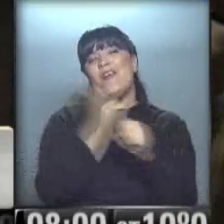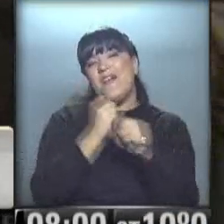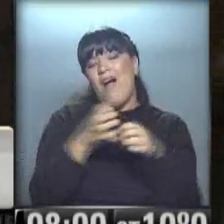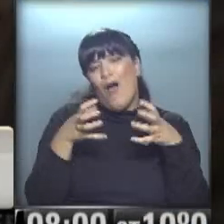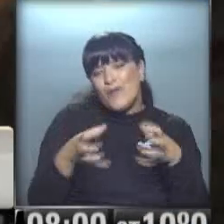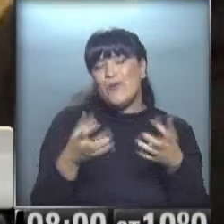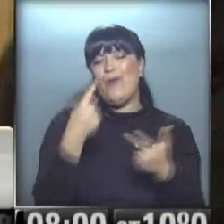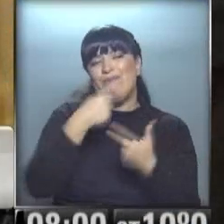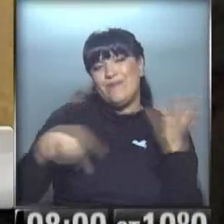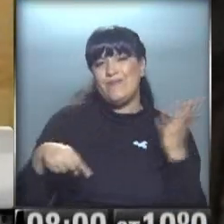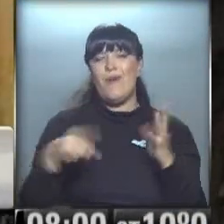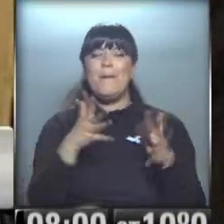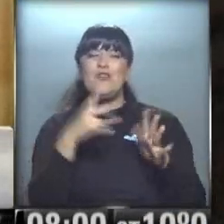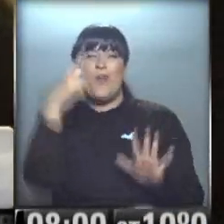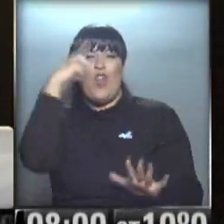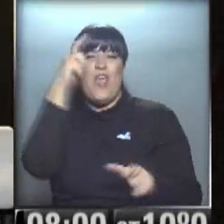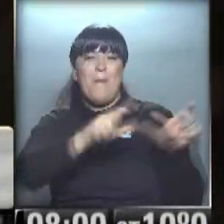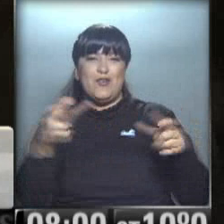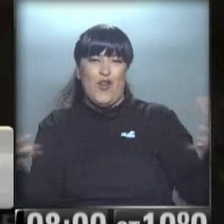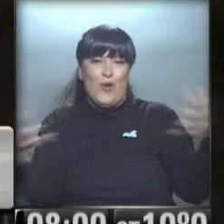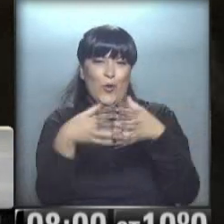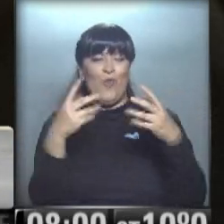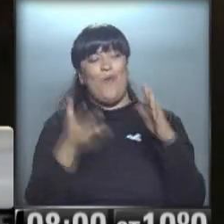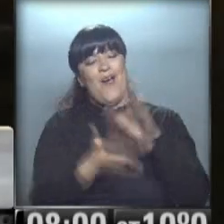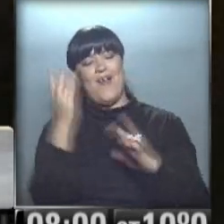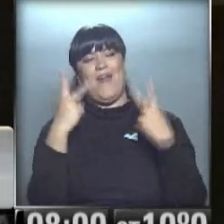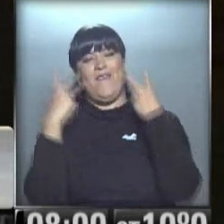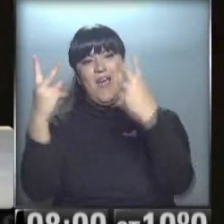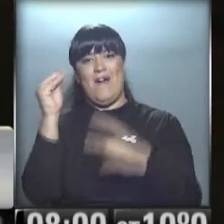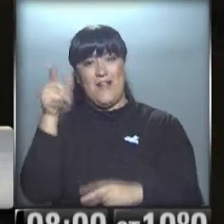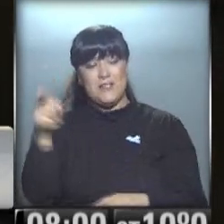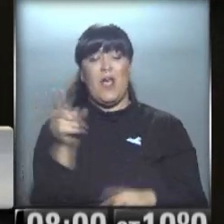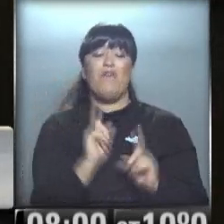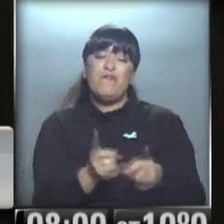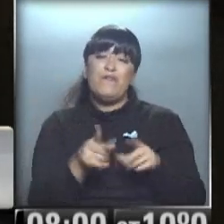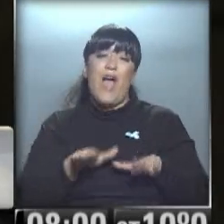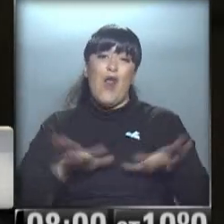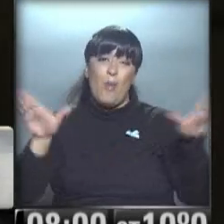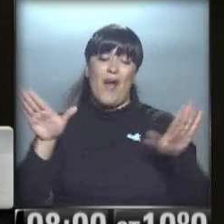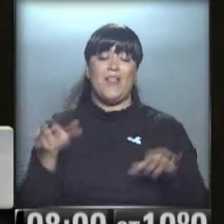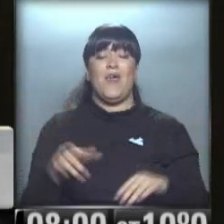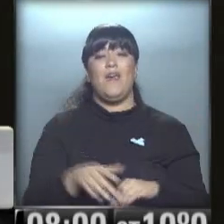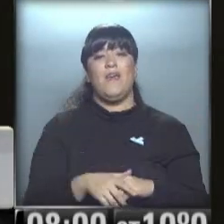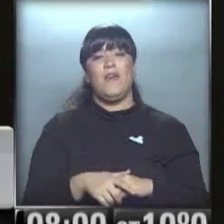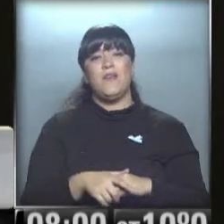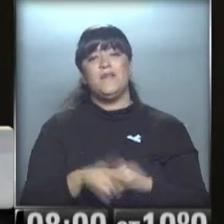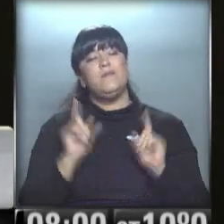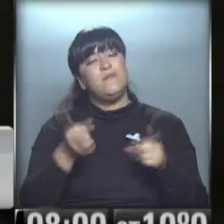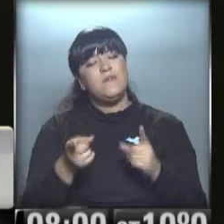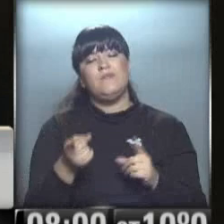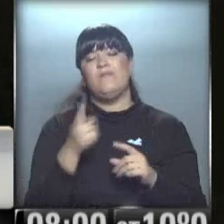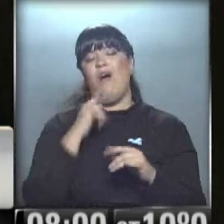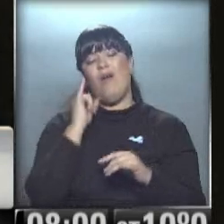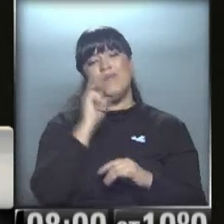cerca de 10 personas. Bueno, seguimos aquí en el aeroparque, como te decíamos, Alejandro,